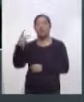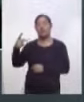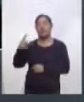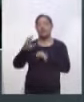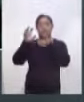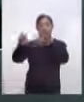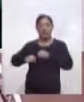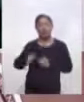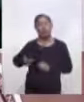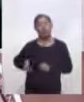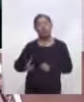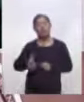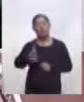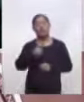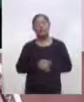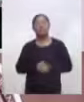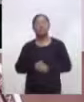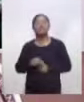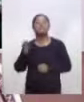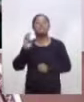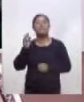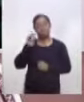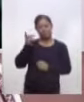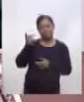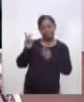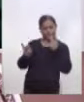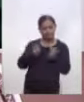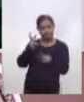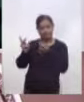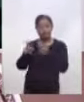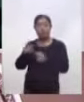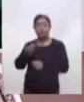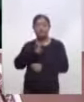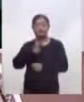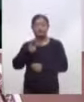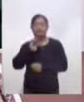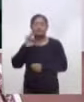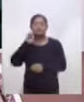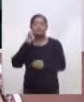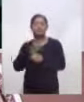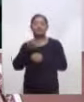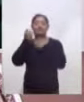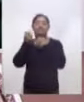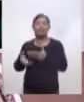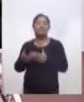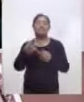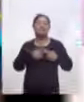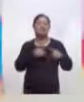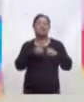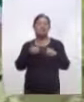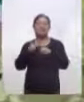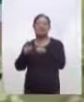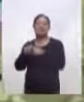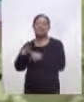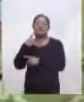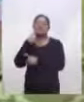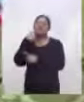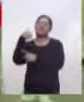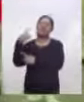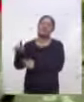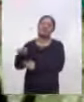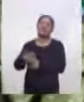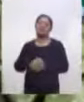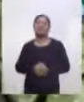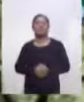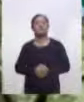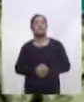arrestado en Guanajuato y se prevé que con las indagatorias se les pueda fincar responsabilidades por diversos delitos. Las condiciones